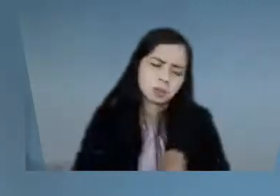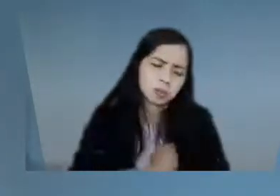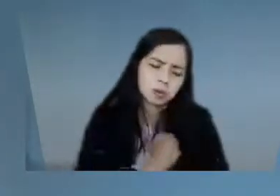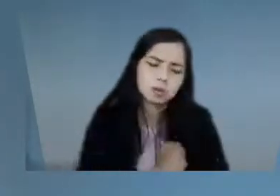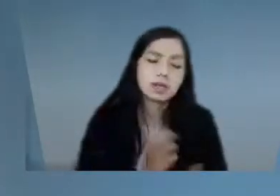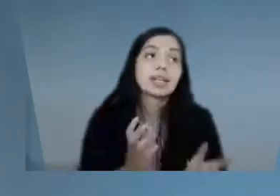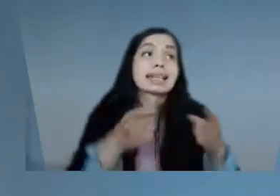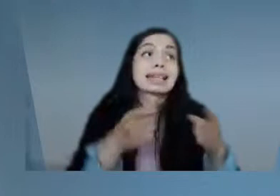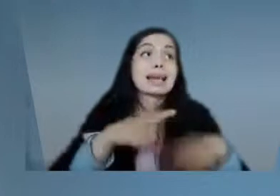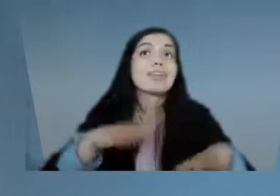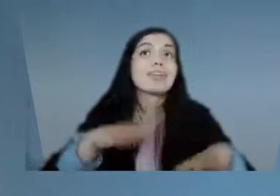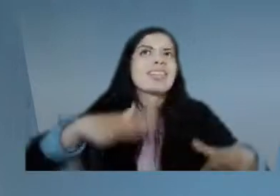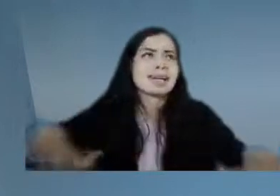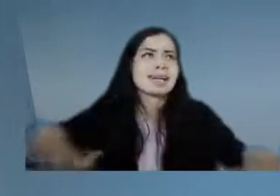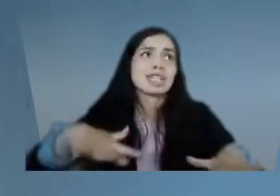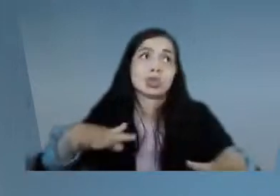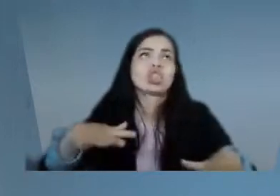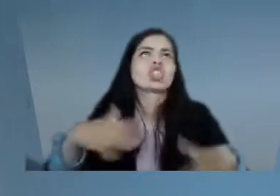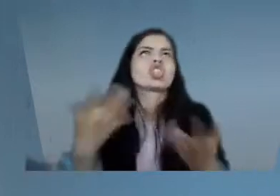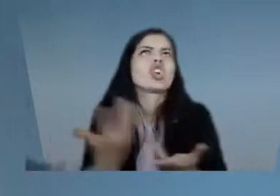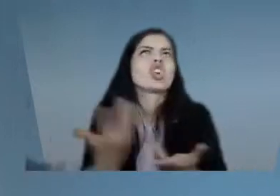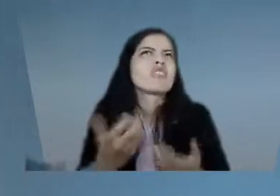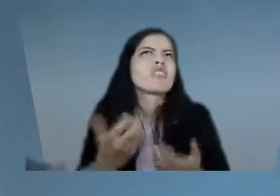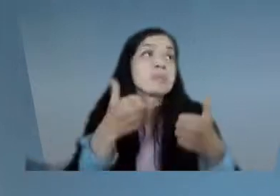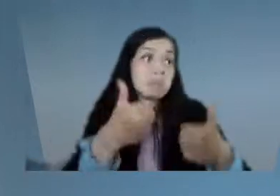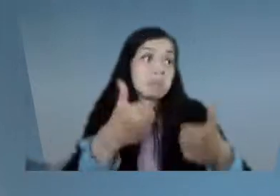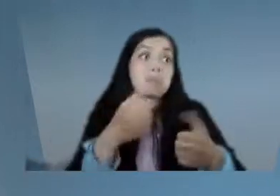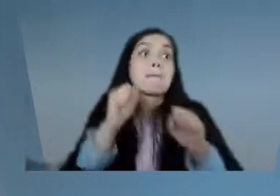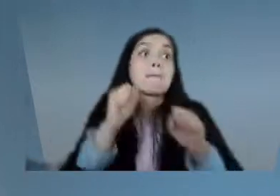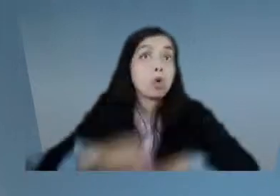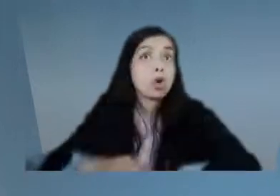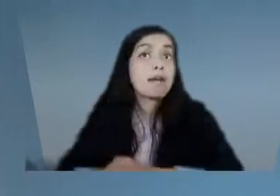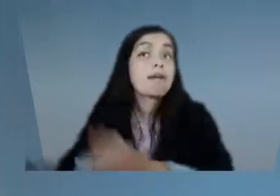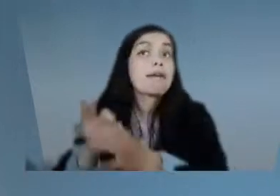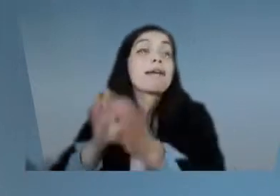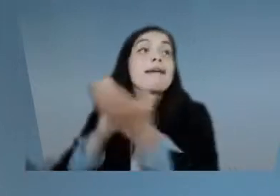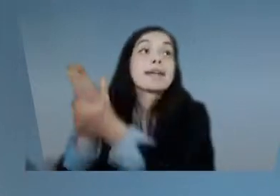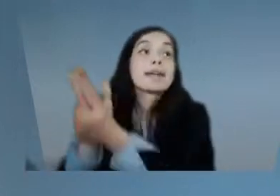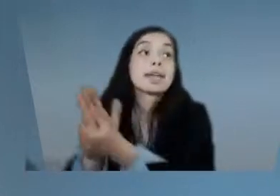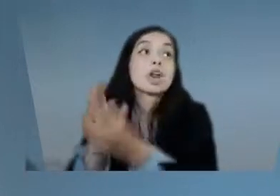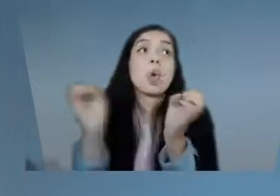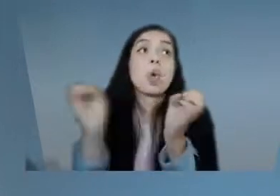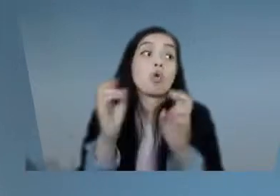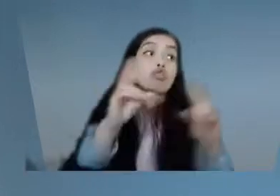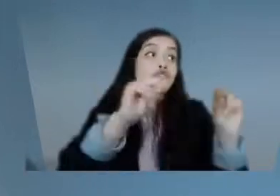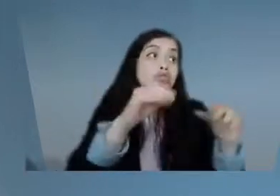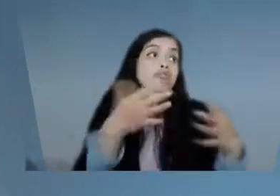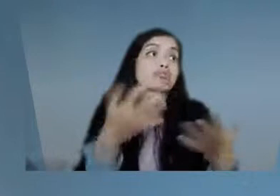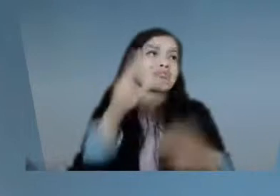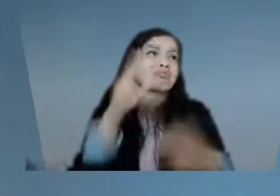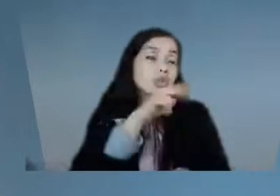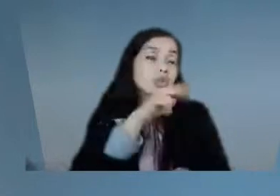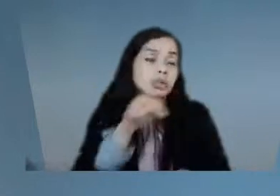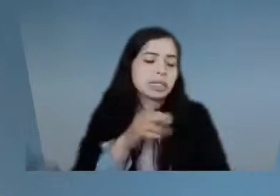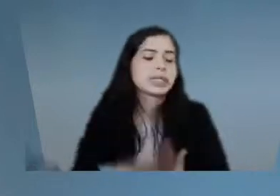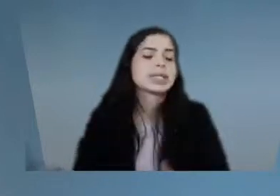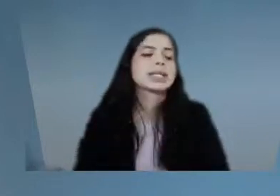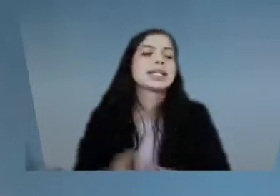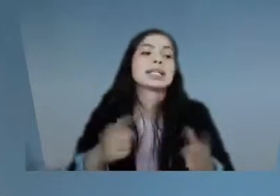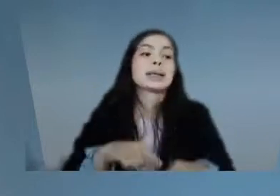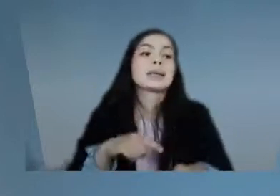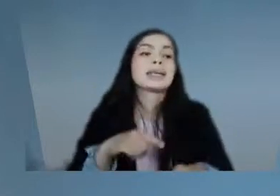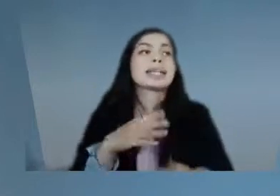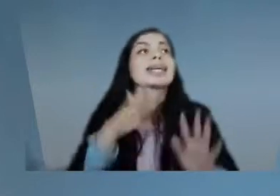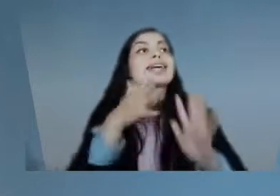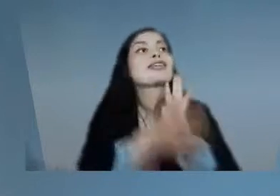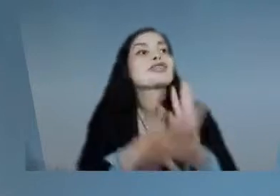también, como contarles muy bien qué es lo que vamos a hacer, dejar claro cada uno de los pasos. Pero antes